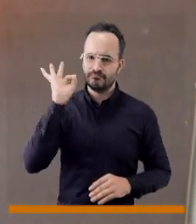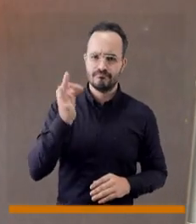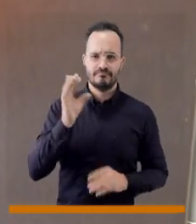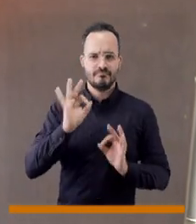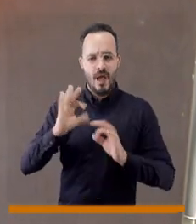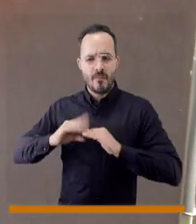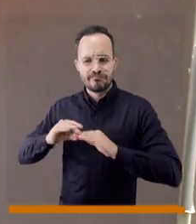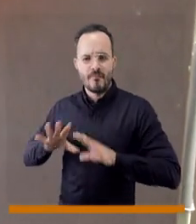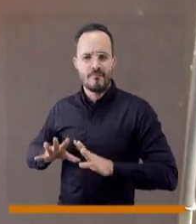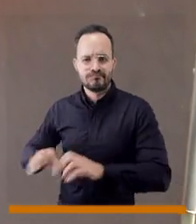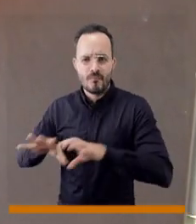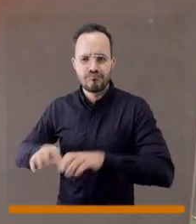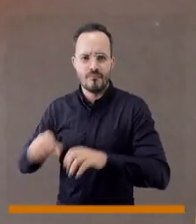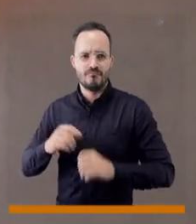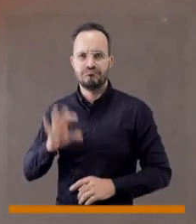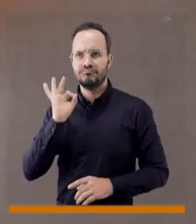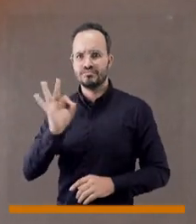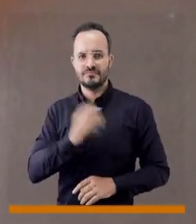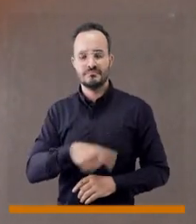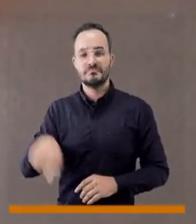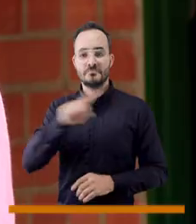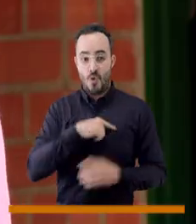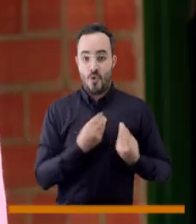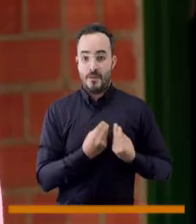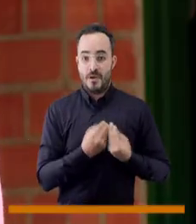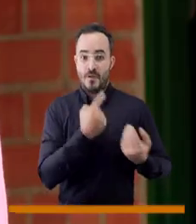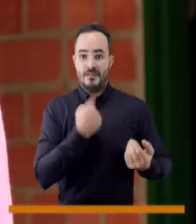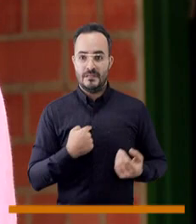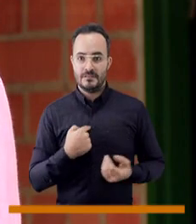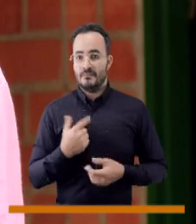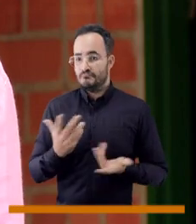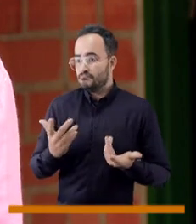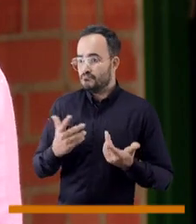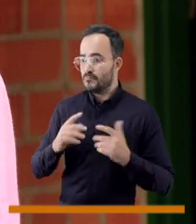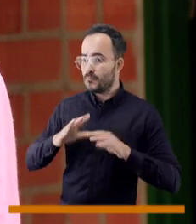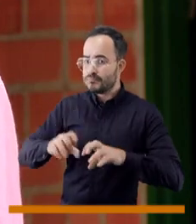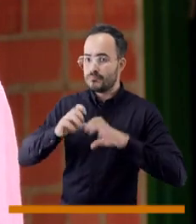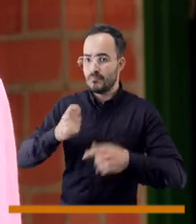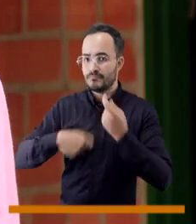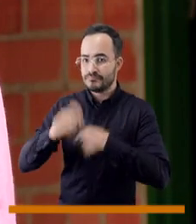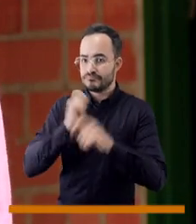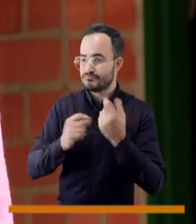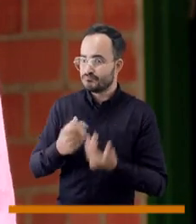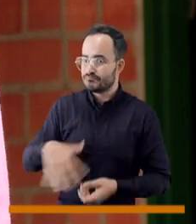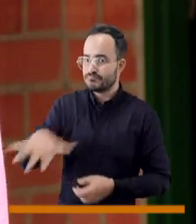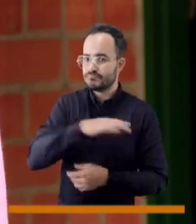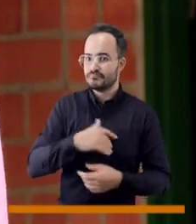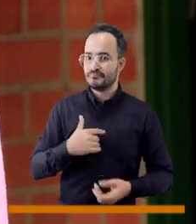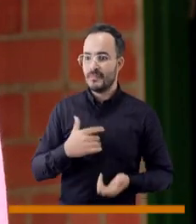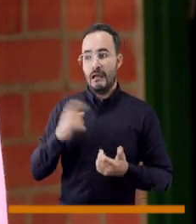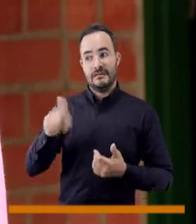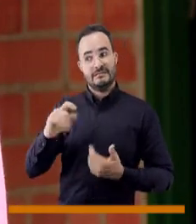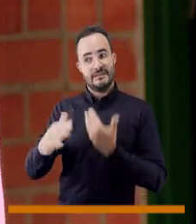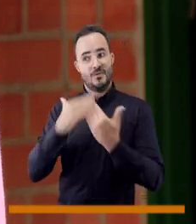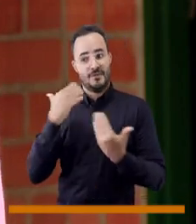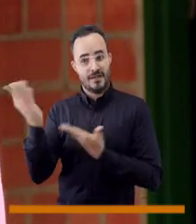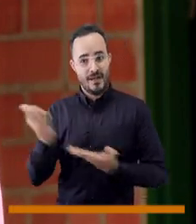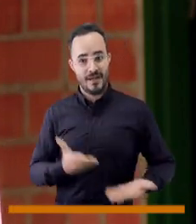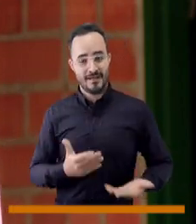más fácil, los panes son muy buenos, acá hacemos una producción muy buena, incluso un compañero me dijo que en estos momentos estamos haciendo para